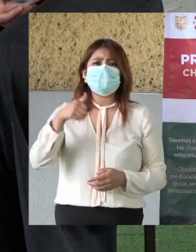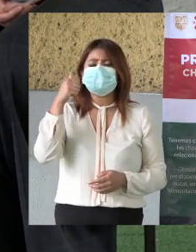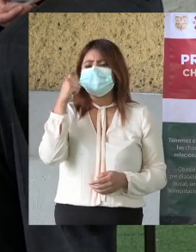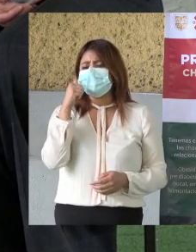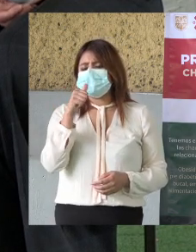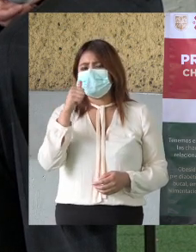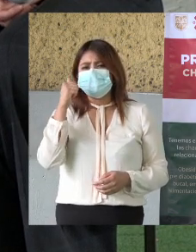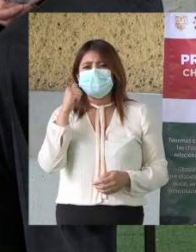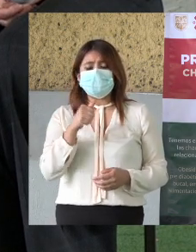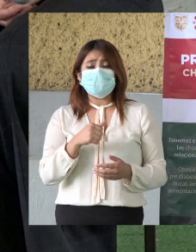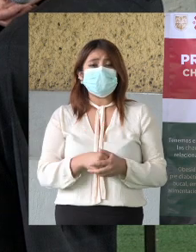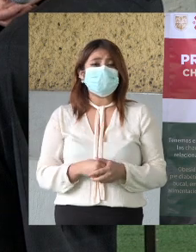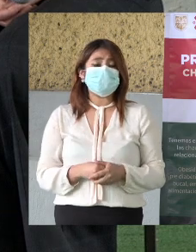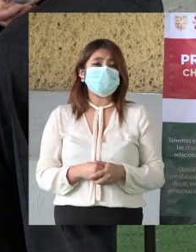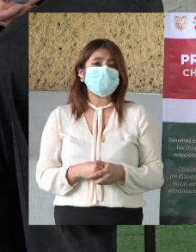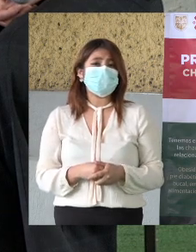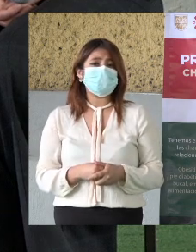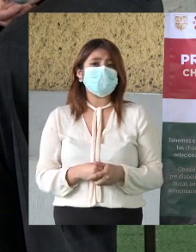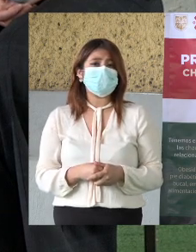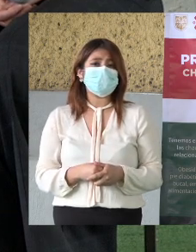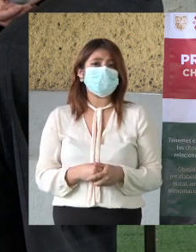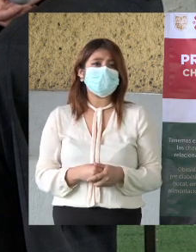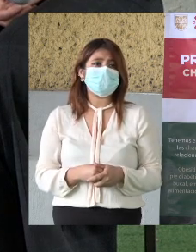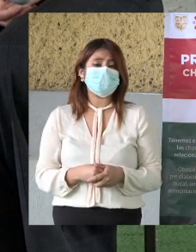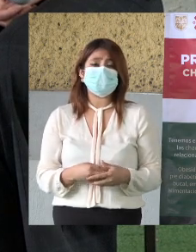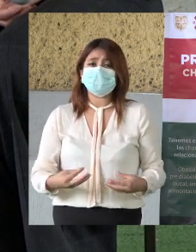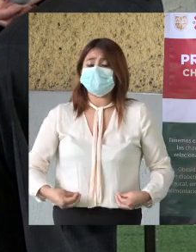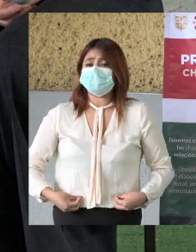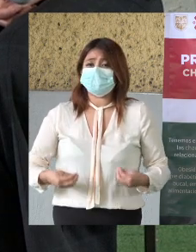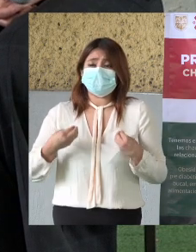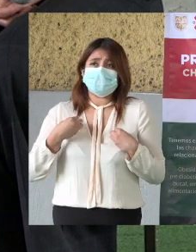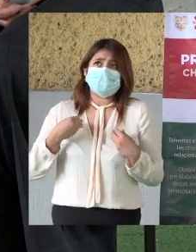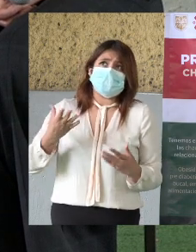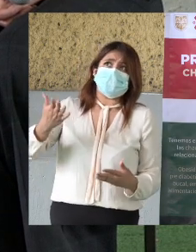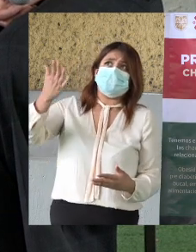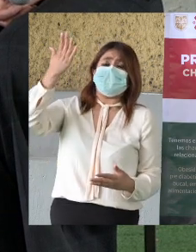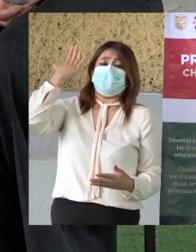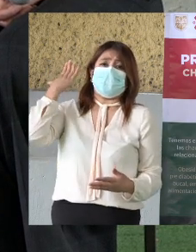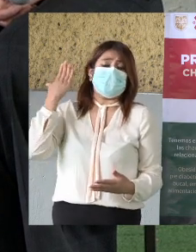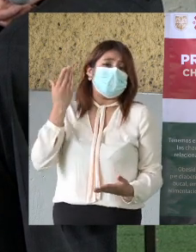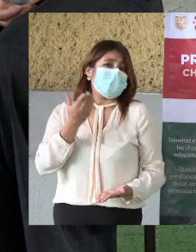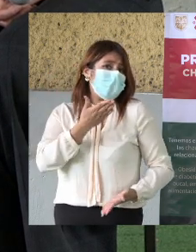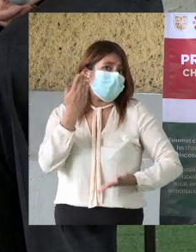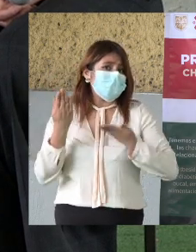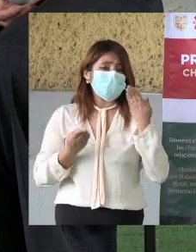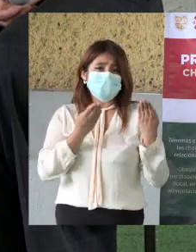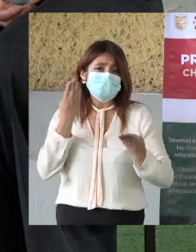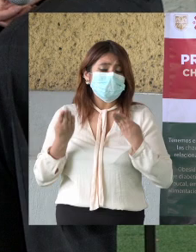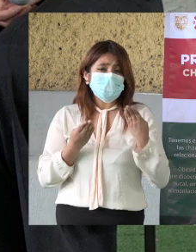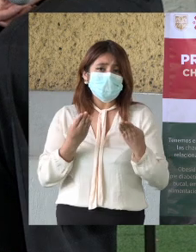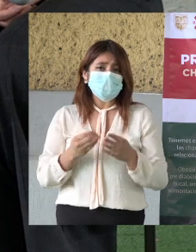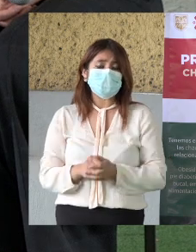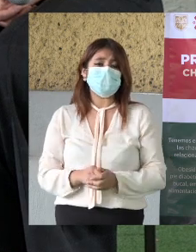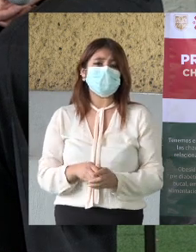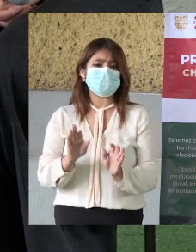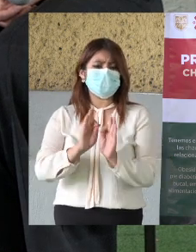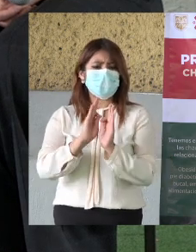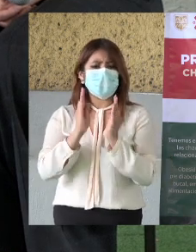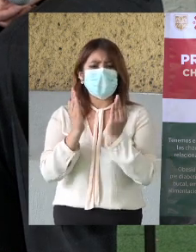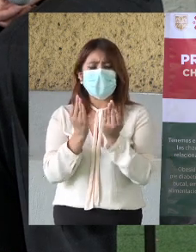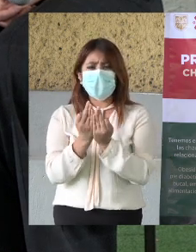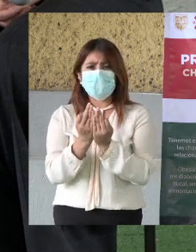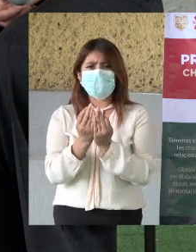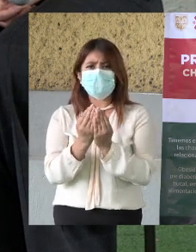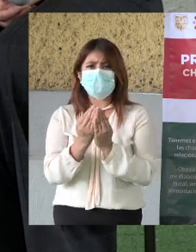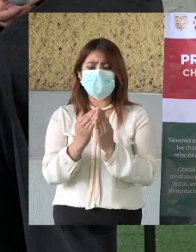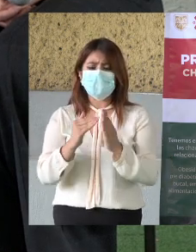entusiasmo durante gran parte de su vida académica a formarse en el más alto nivel